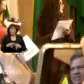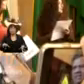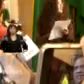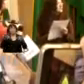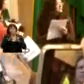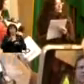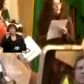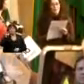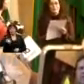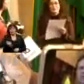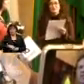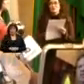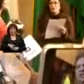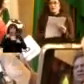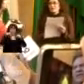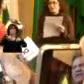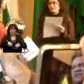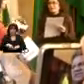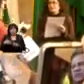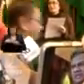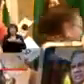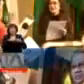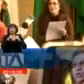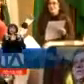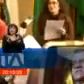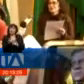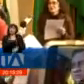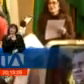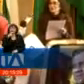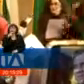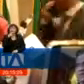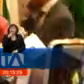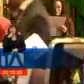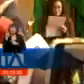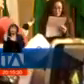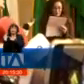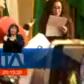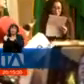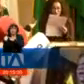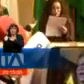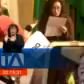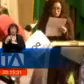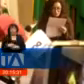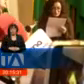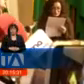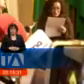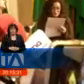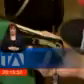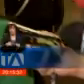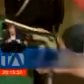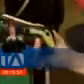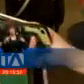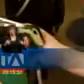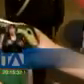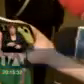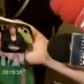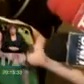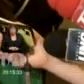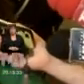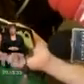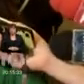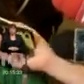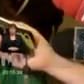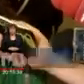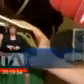Esta dirección de la Asamblea le debería corresponder por responsabilidad histórica a la oposición. Bueno, este es un tema